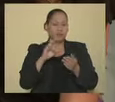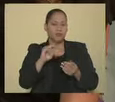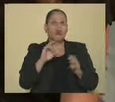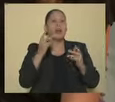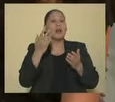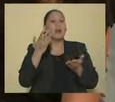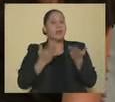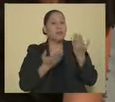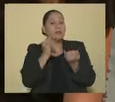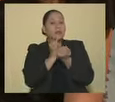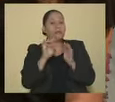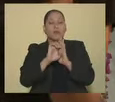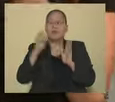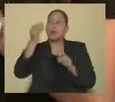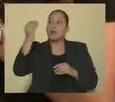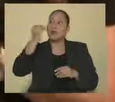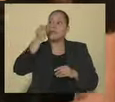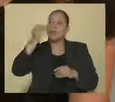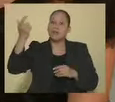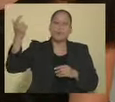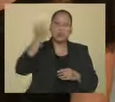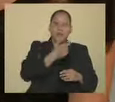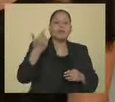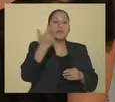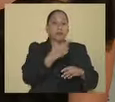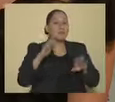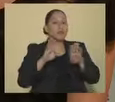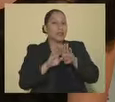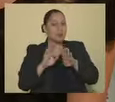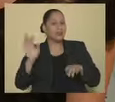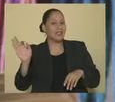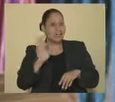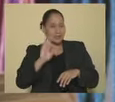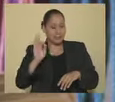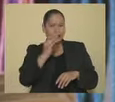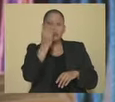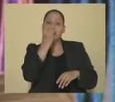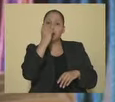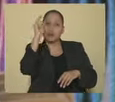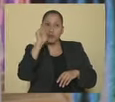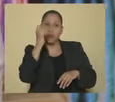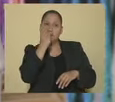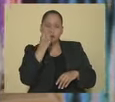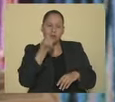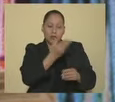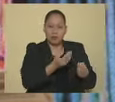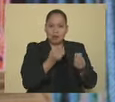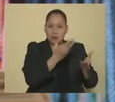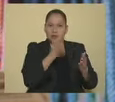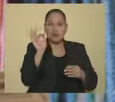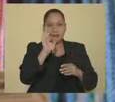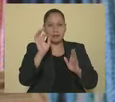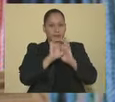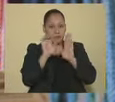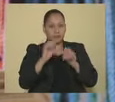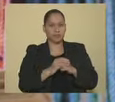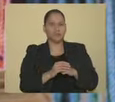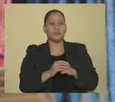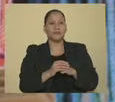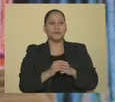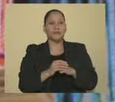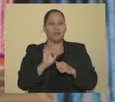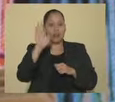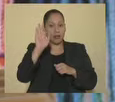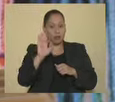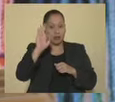qué manera se le está suministrando la pensión. Okay. Posiblemente la pensión, la pregunta sea en el sentido de que si el